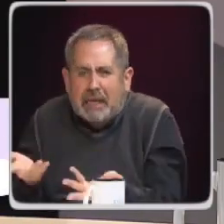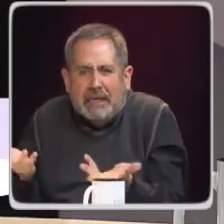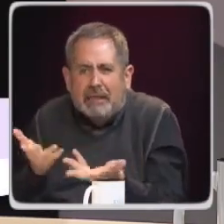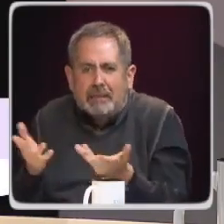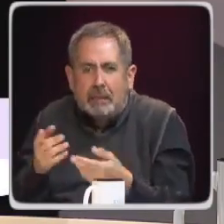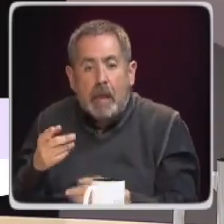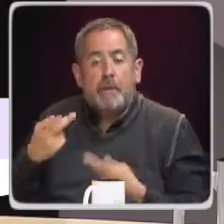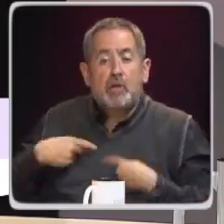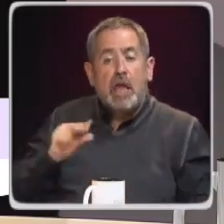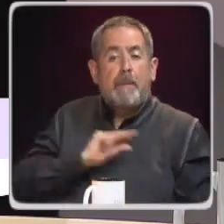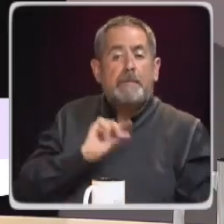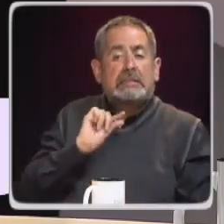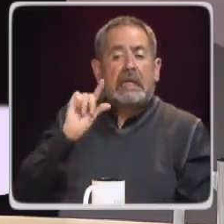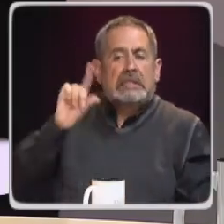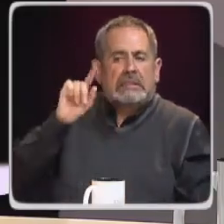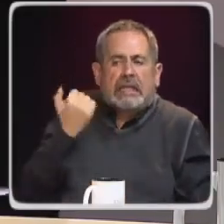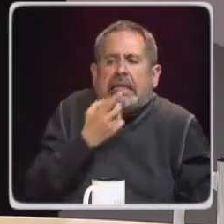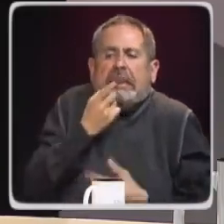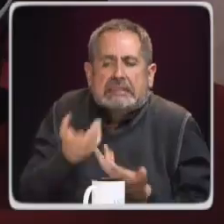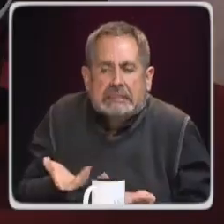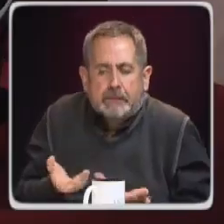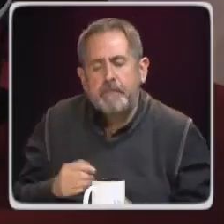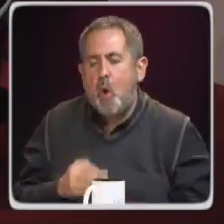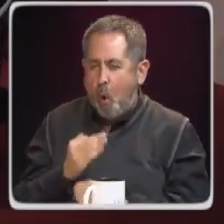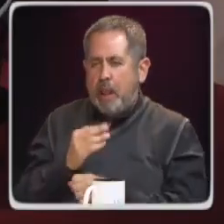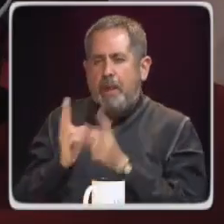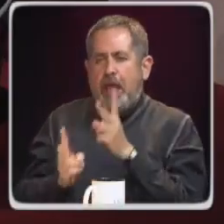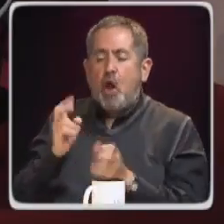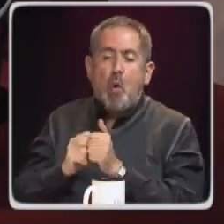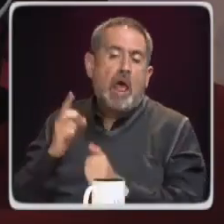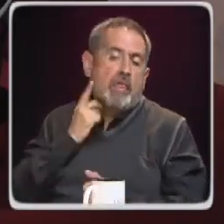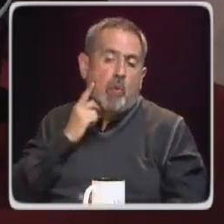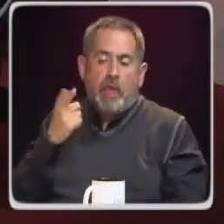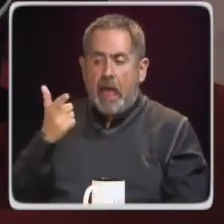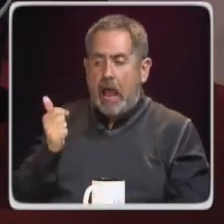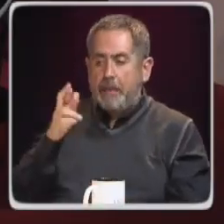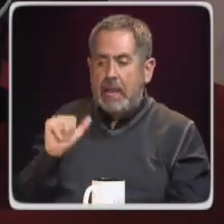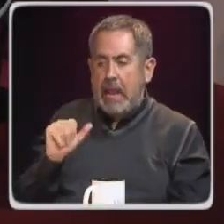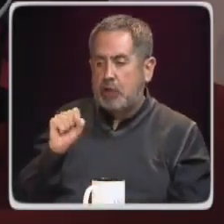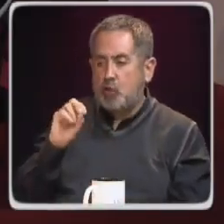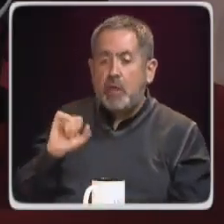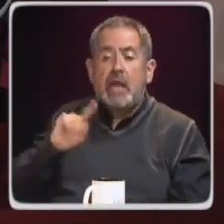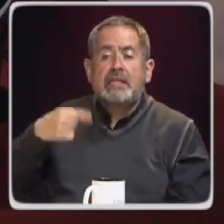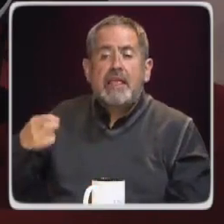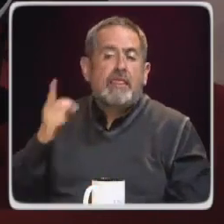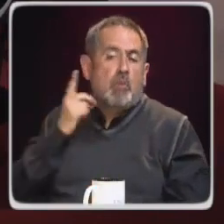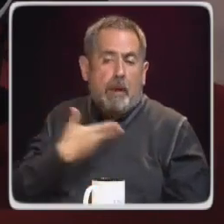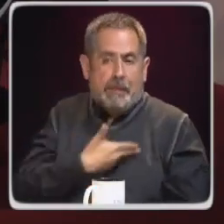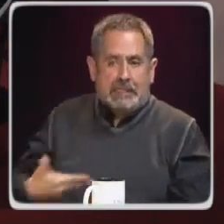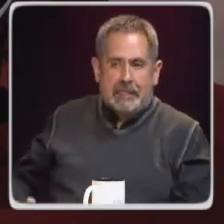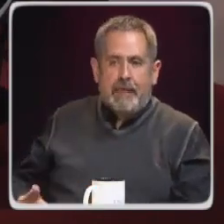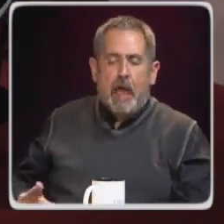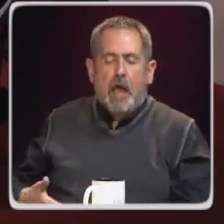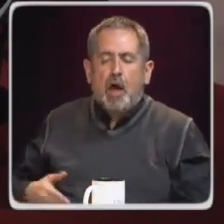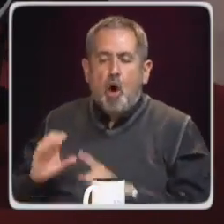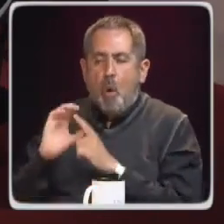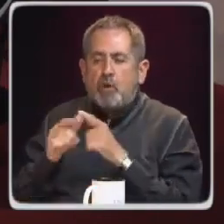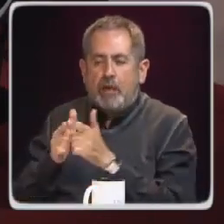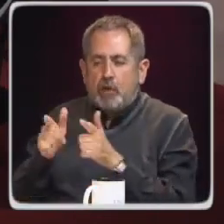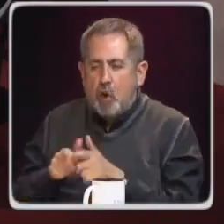y los especialistas sobre este tema. Y vamos a platicar de esto con la diputada Gabriela Sodi, es diputada presidenta de la Comisión de Atención a